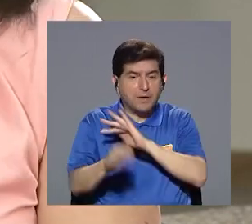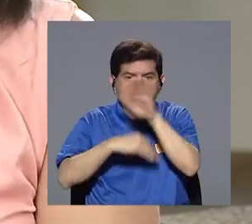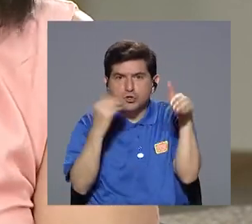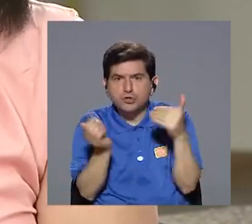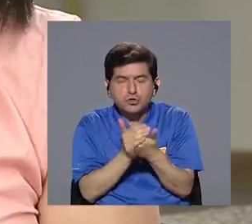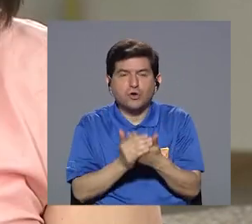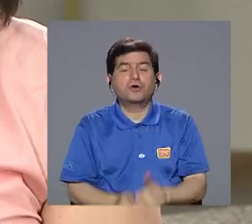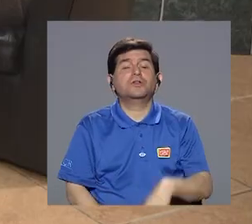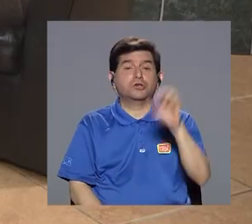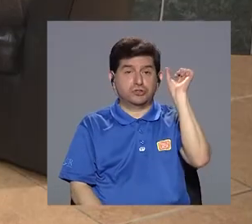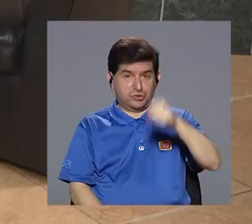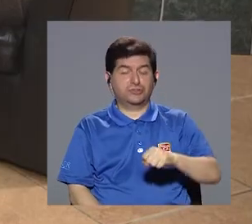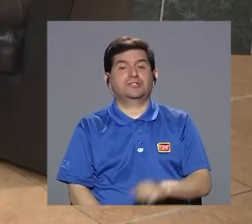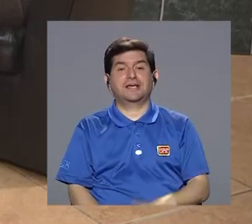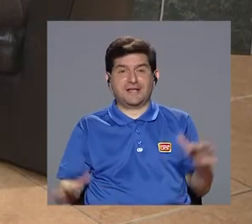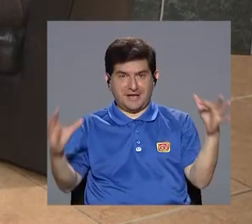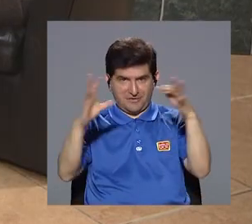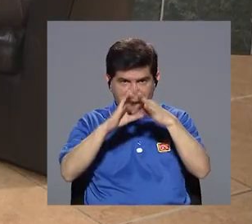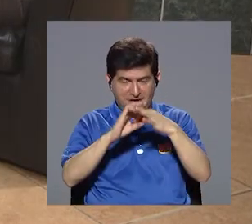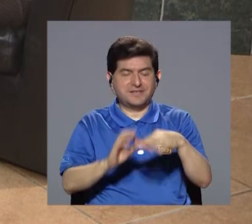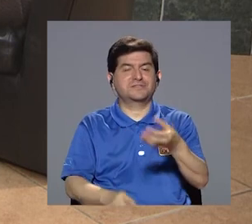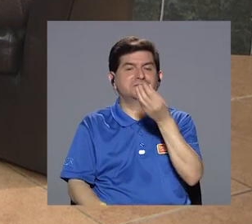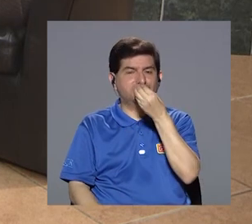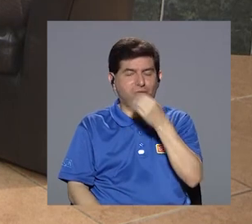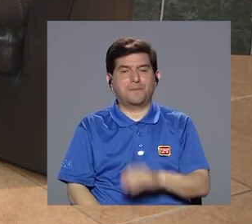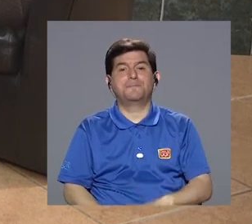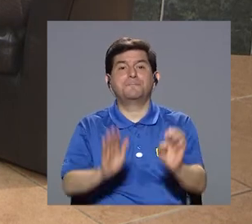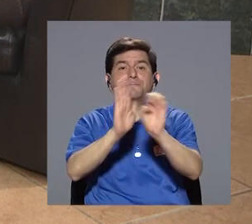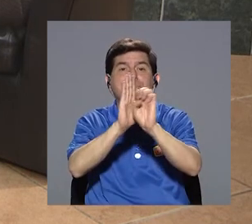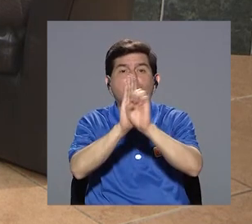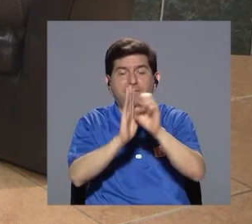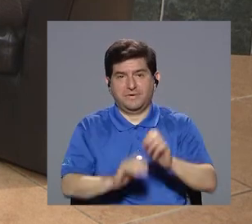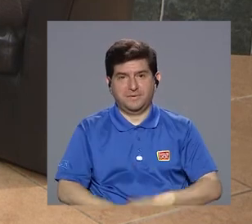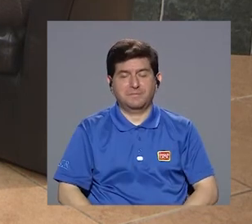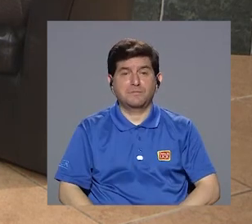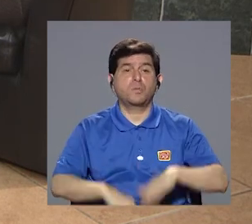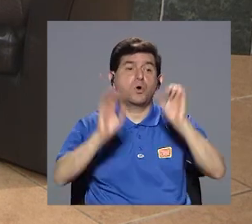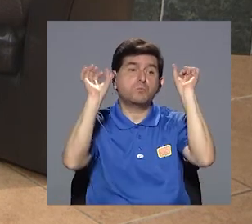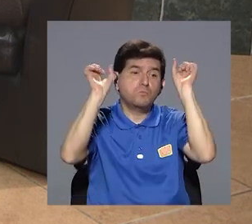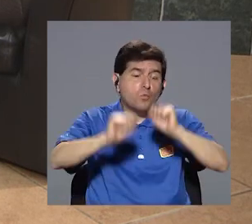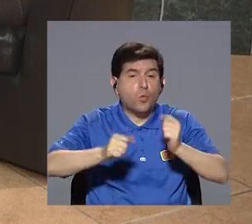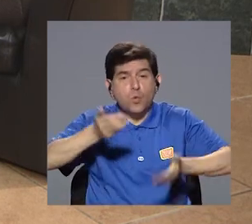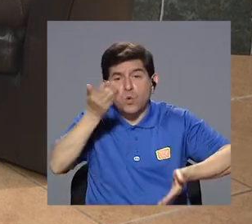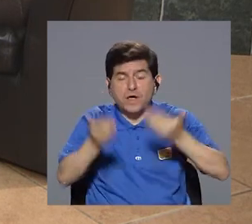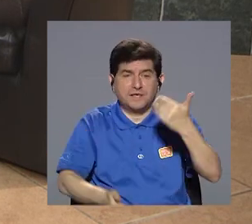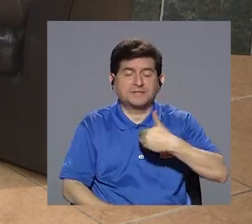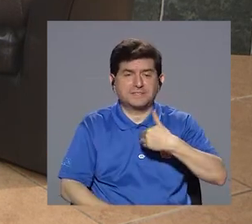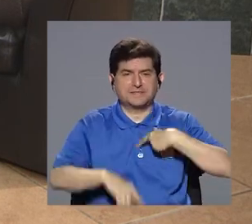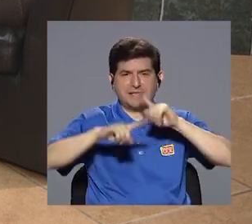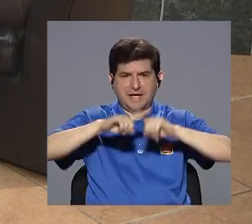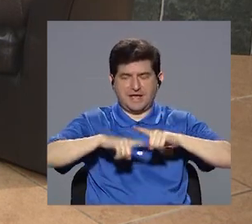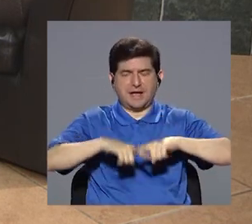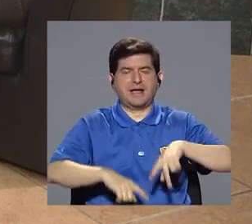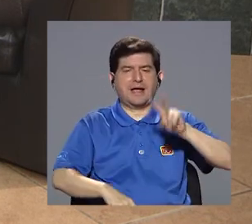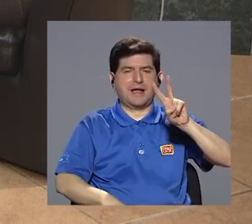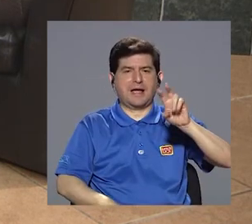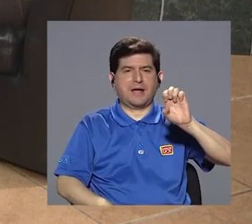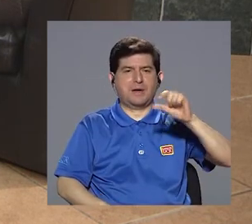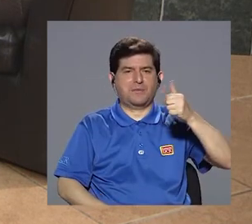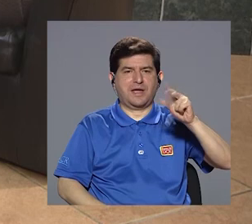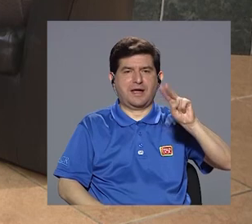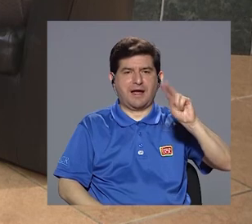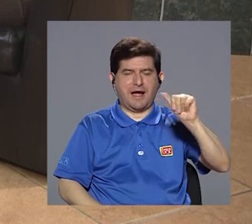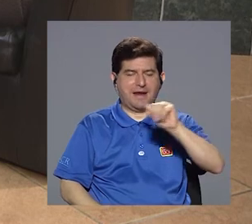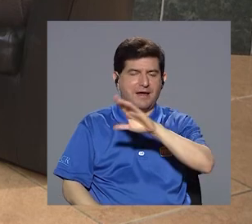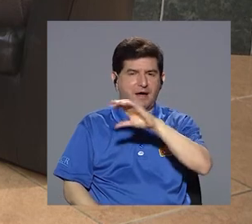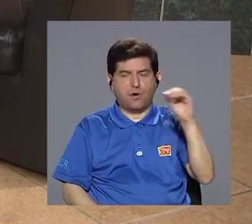todo lo relacionado lo que tiene que ver con la relación con la alimentación. Entonces, por ejemplo, puede ser que de repente tengan tendencias veganas, puede